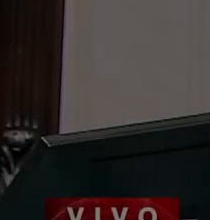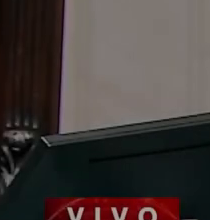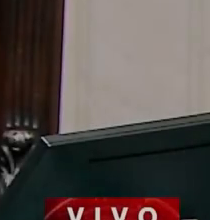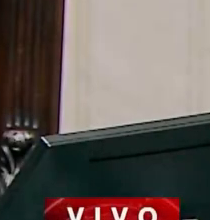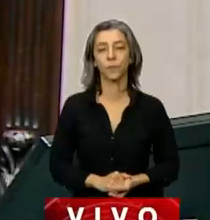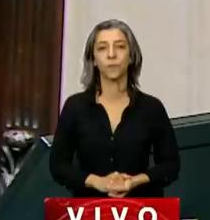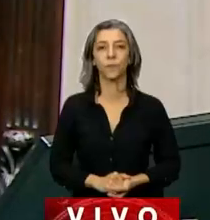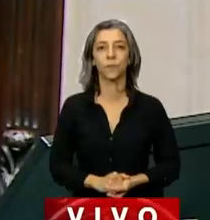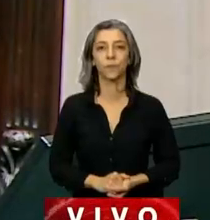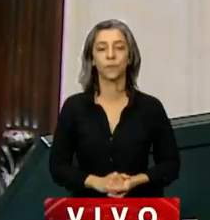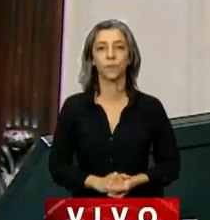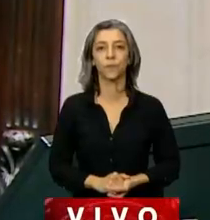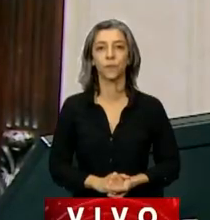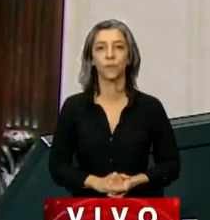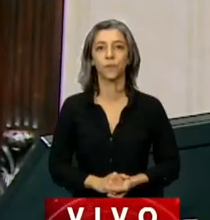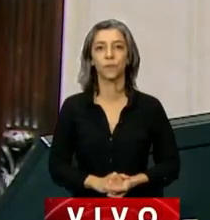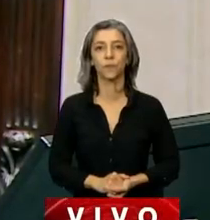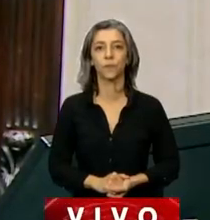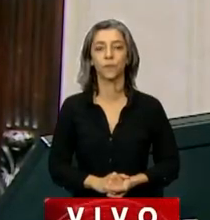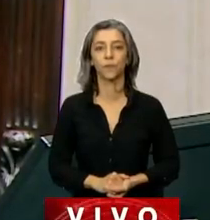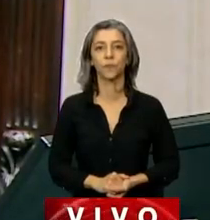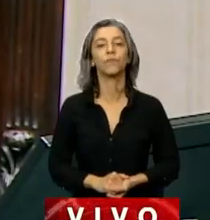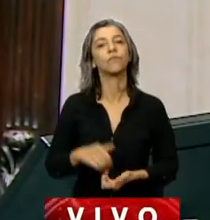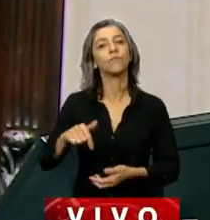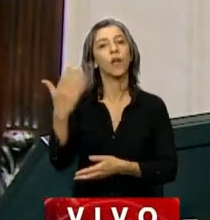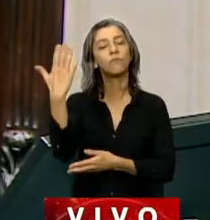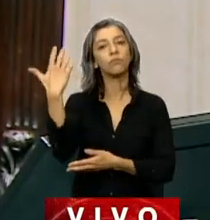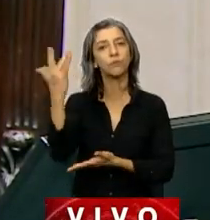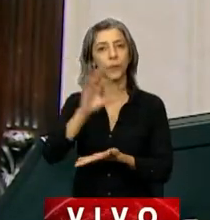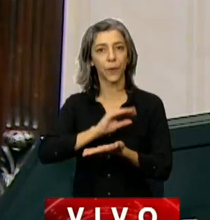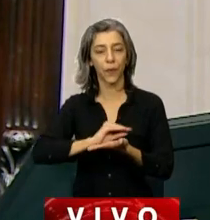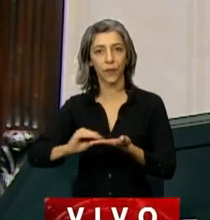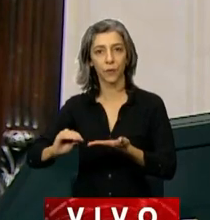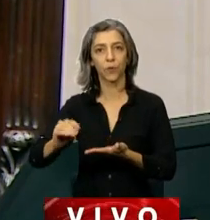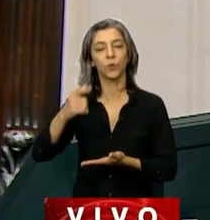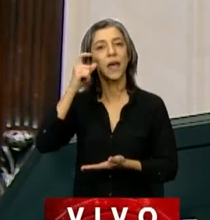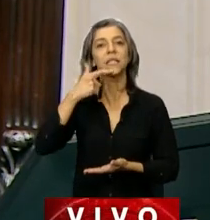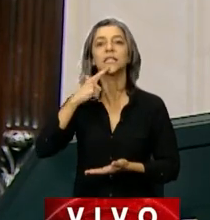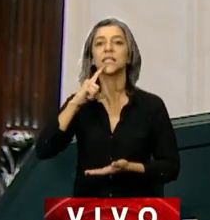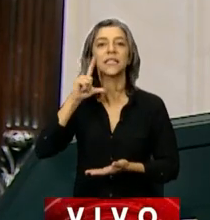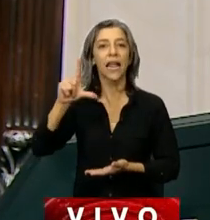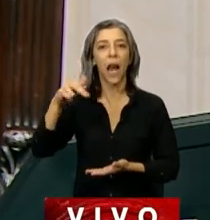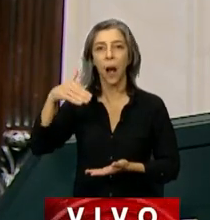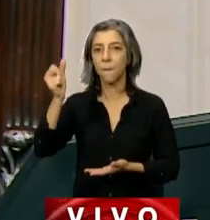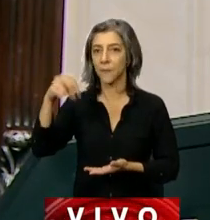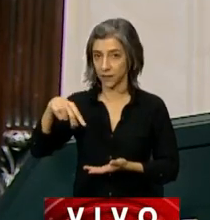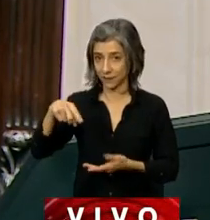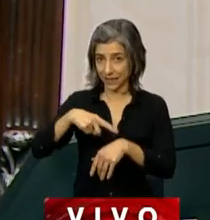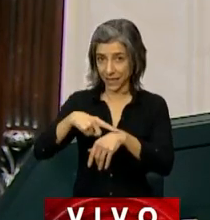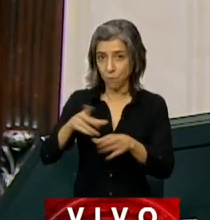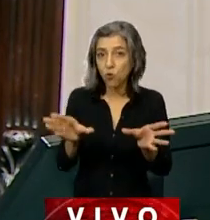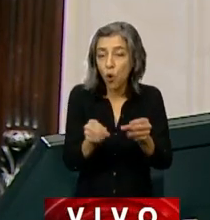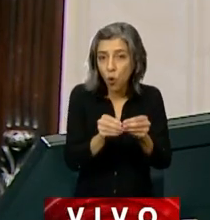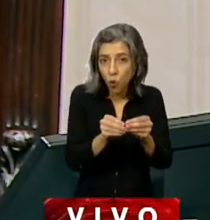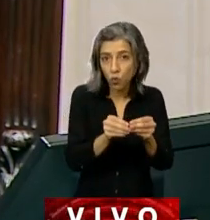en el uso de la palabra la diputada mariana stilman va a compartir tiempo con la